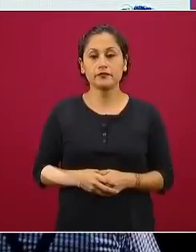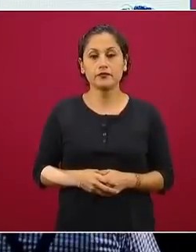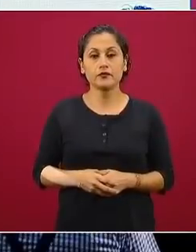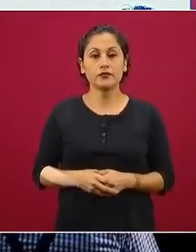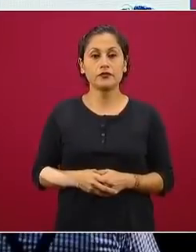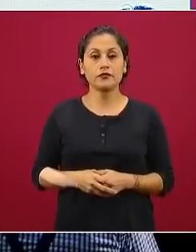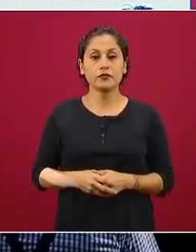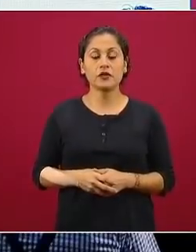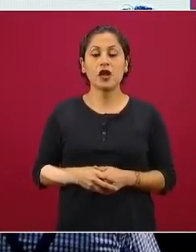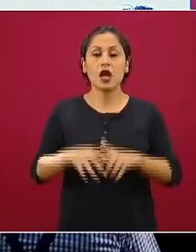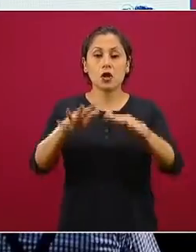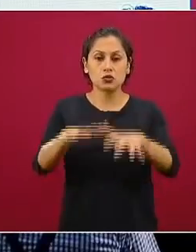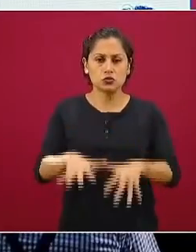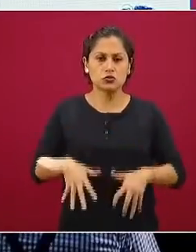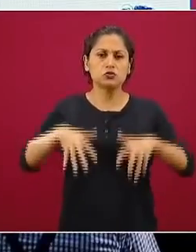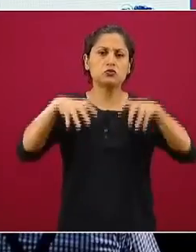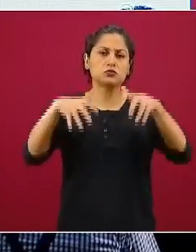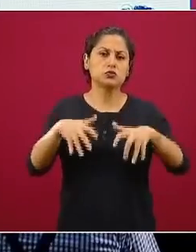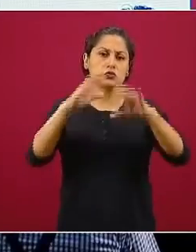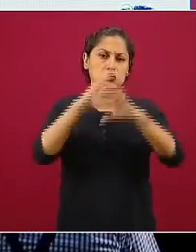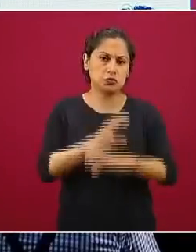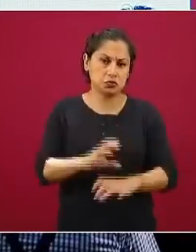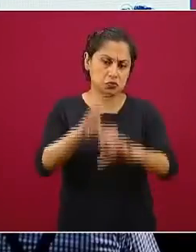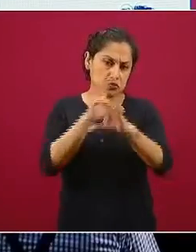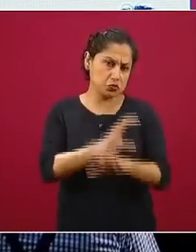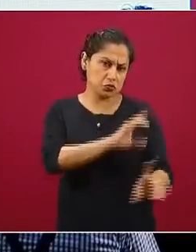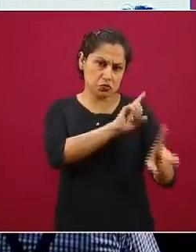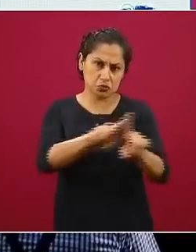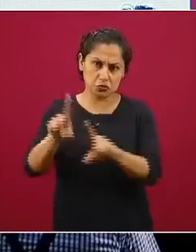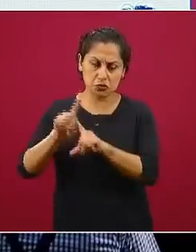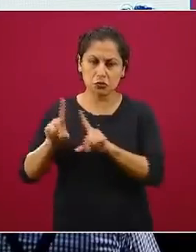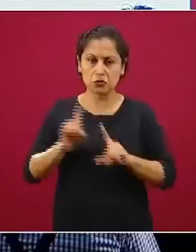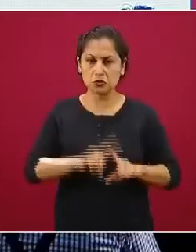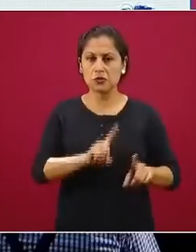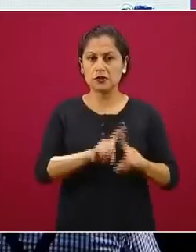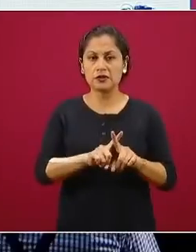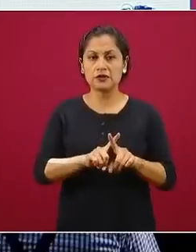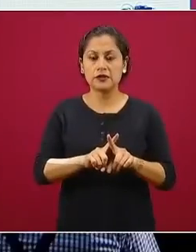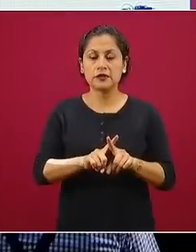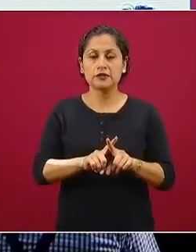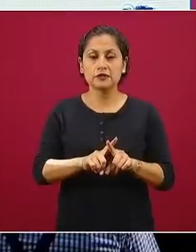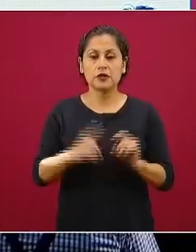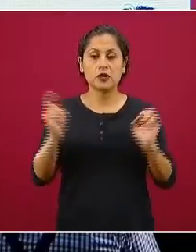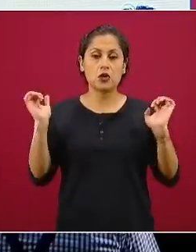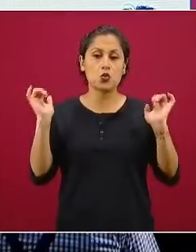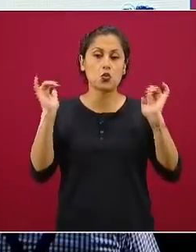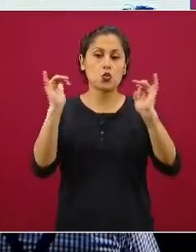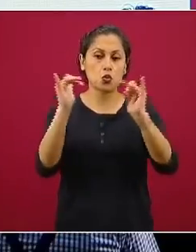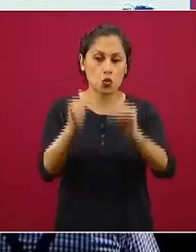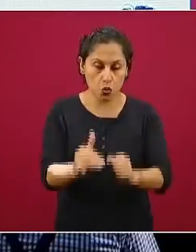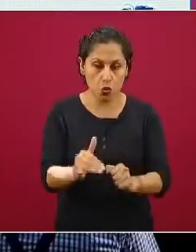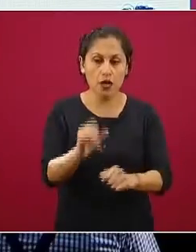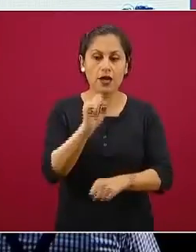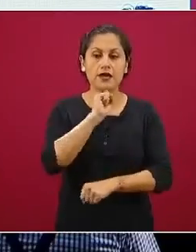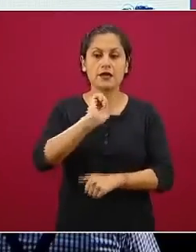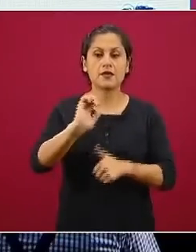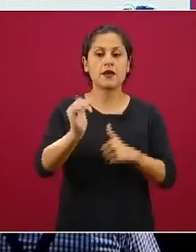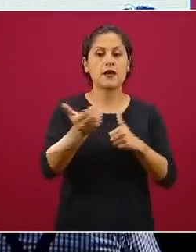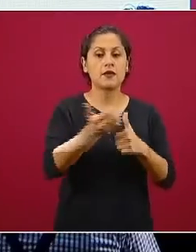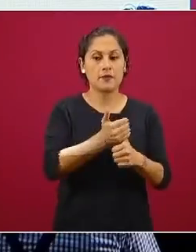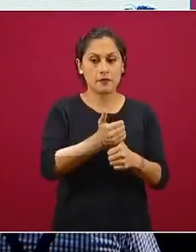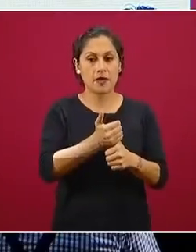eventos masivos, como sería en su momento determinado conciertos o similares, y lo que son los bares y